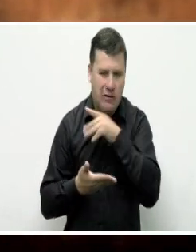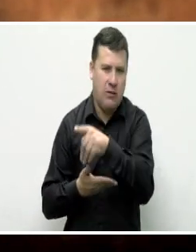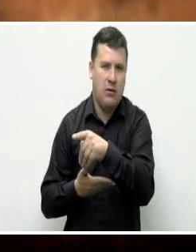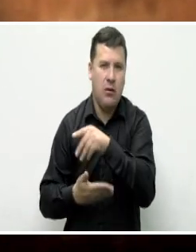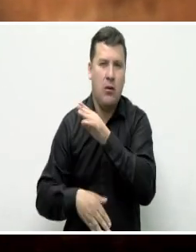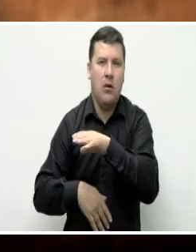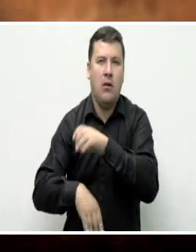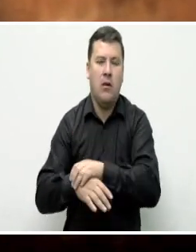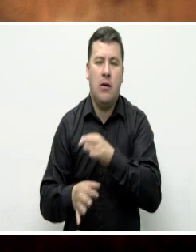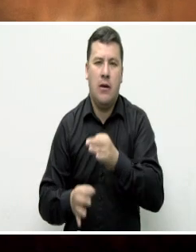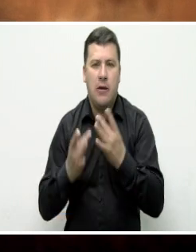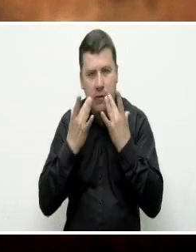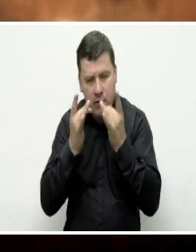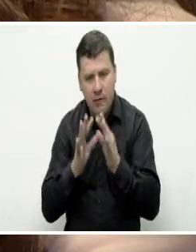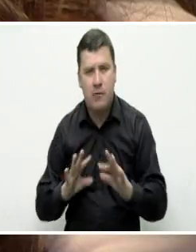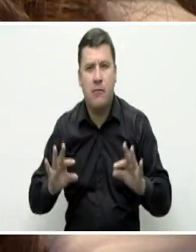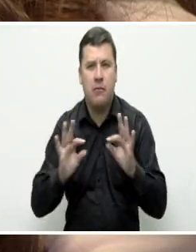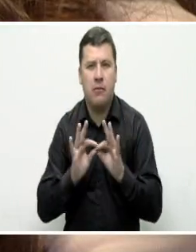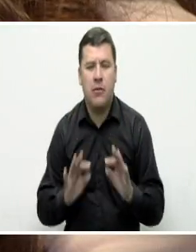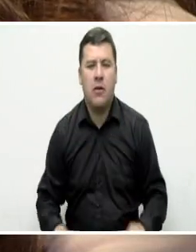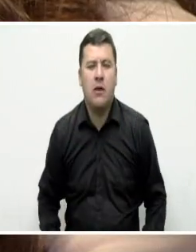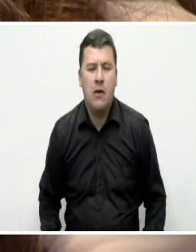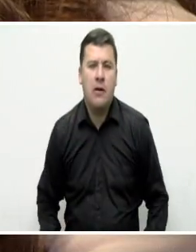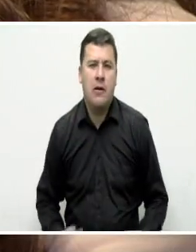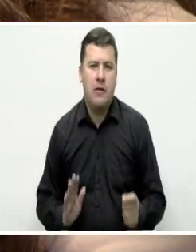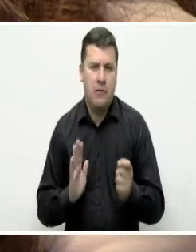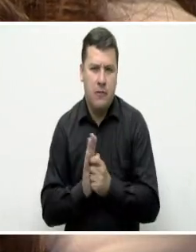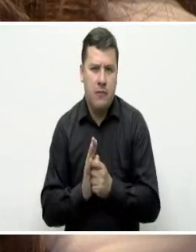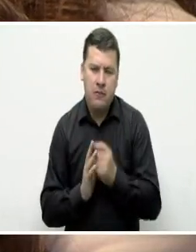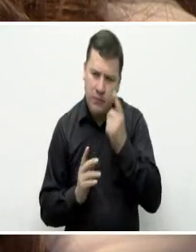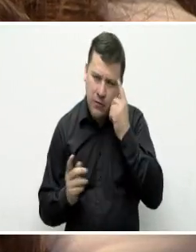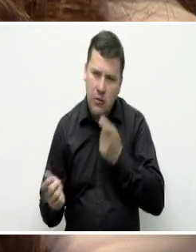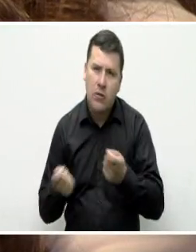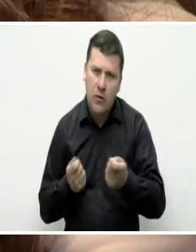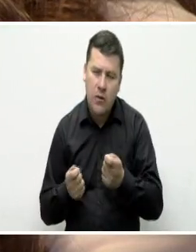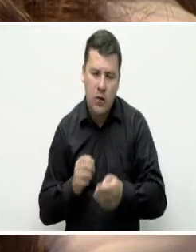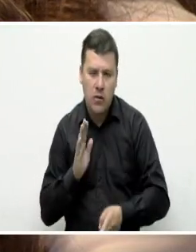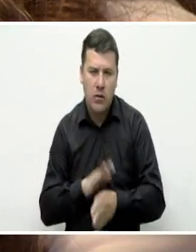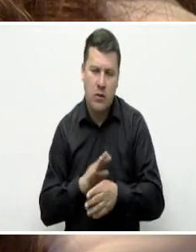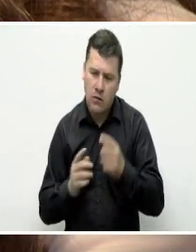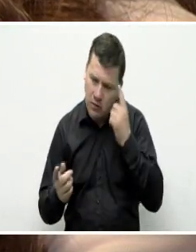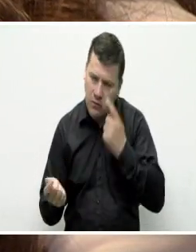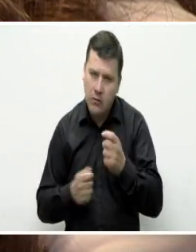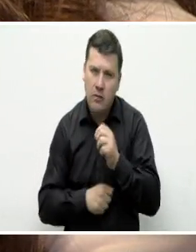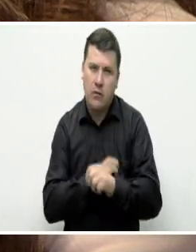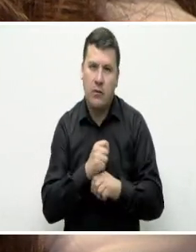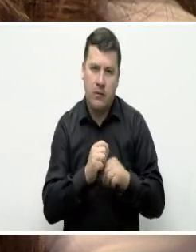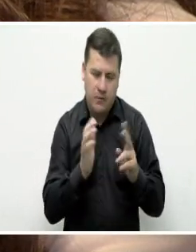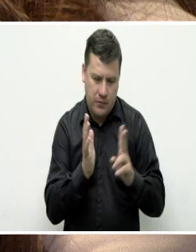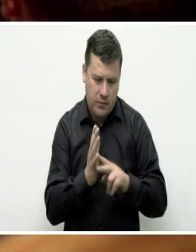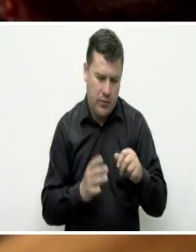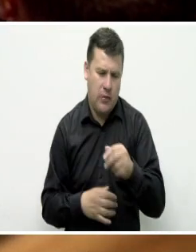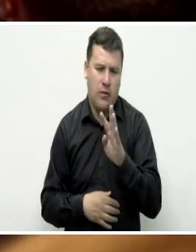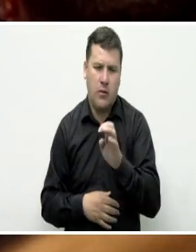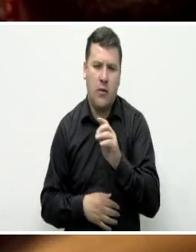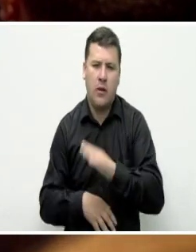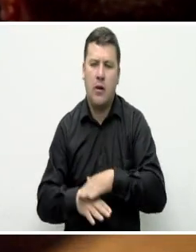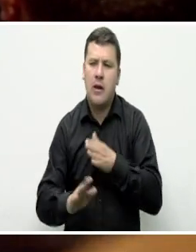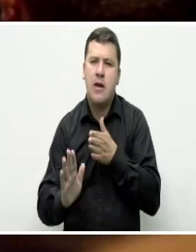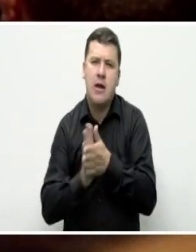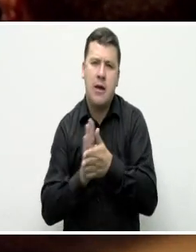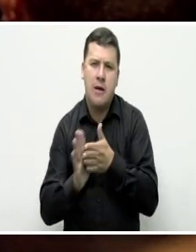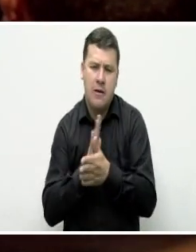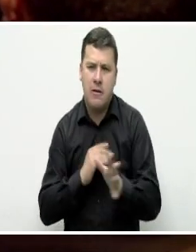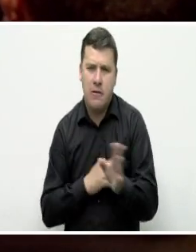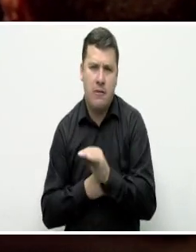cargos muy importantes. Por eso ha sido una estrategia, y lo seguirá haciendo durante el 2019, informar